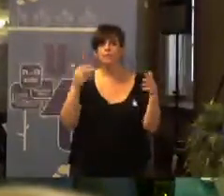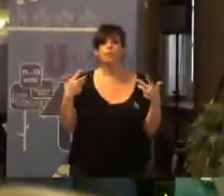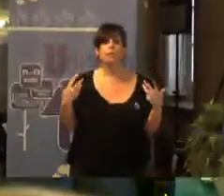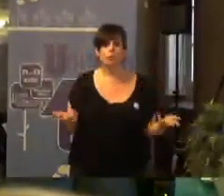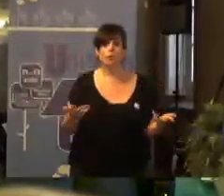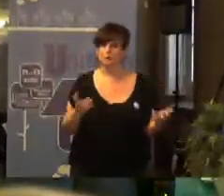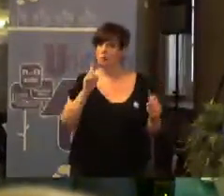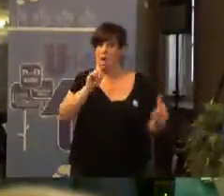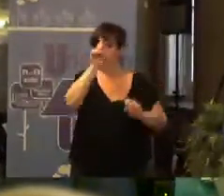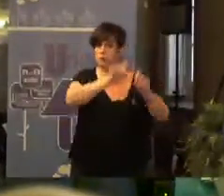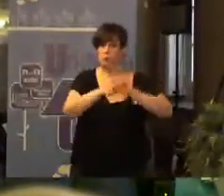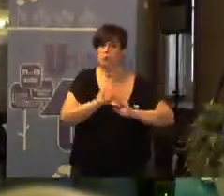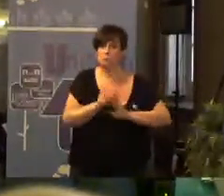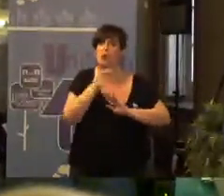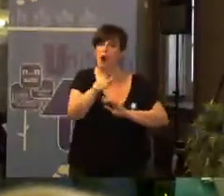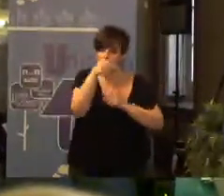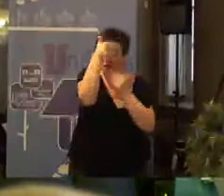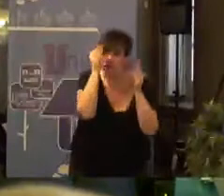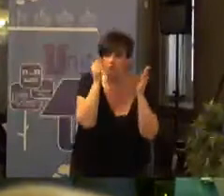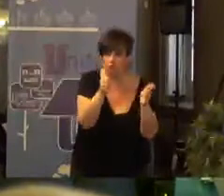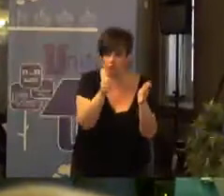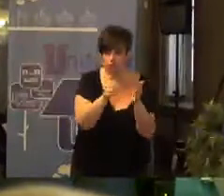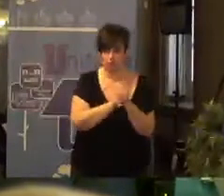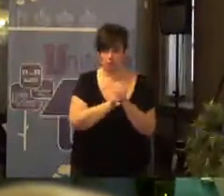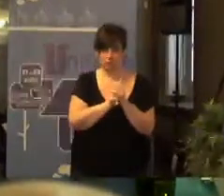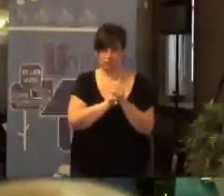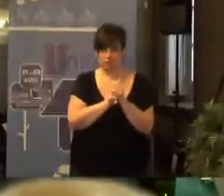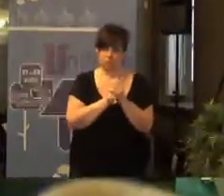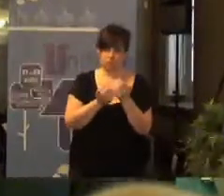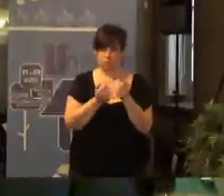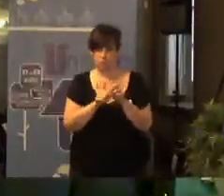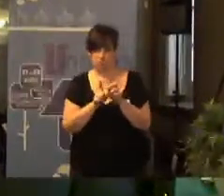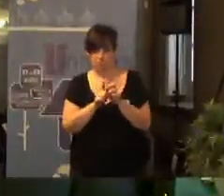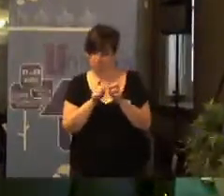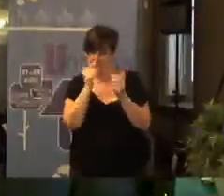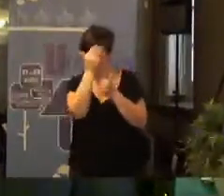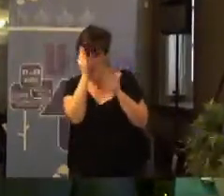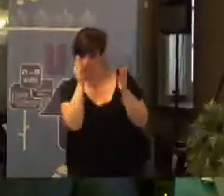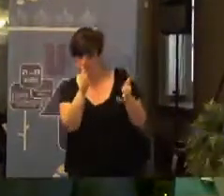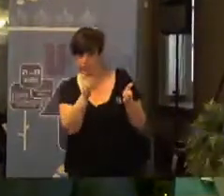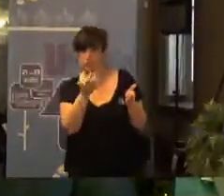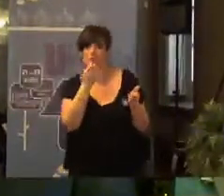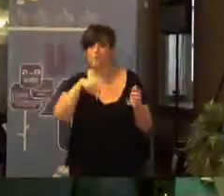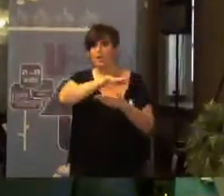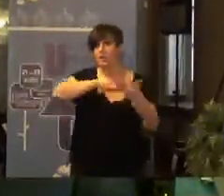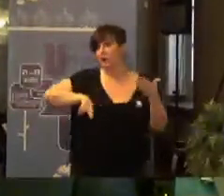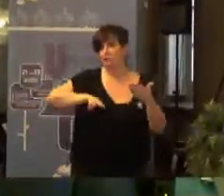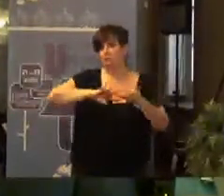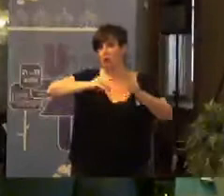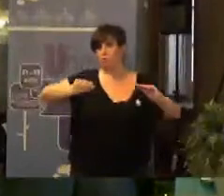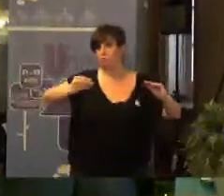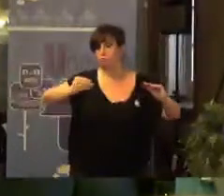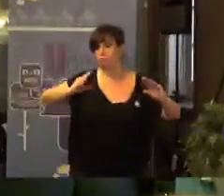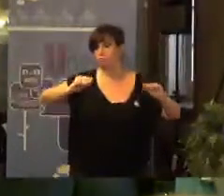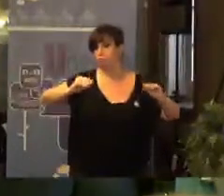crean problemas, e cando eles crean problemas, entonces calíbranas polo músculo e non polas neuronas, non? Por exemplo, como en Galicia temos pouco músculo, ainda que temos